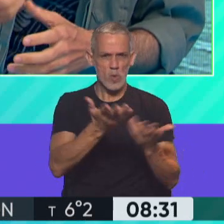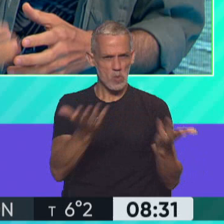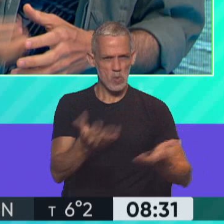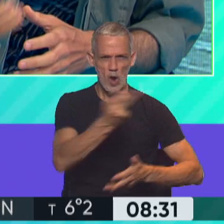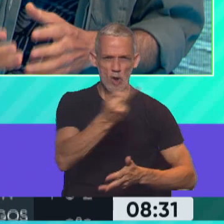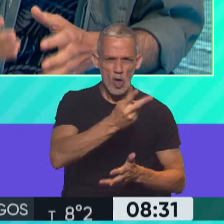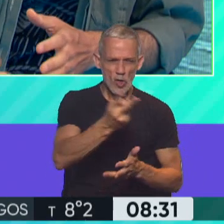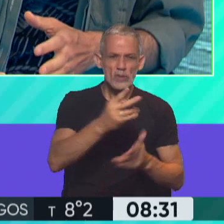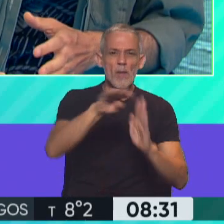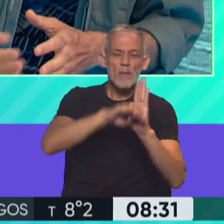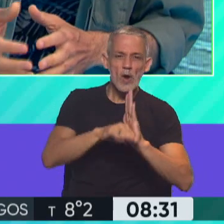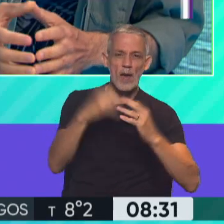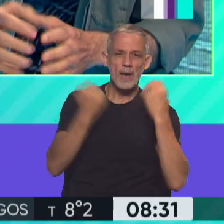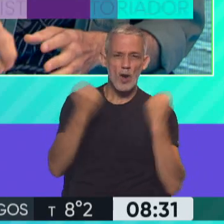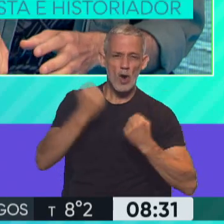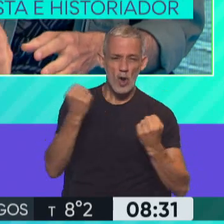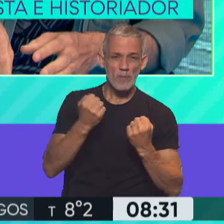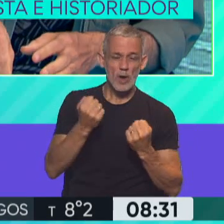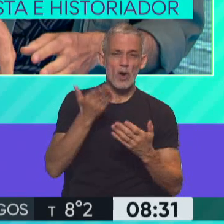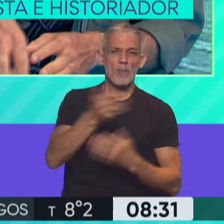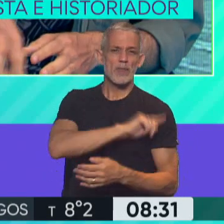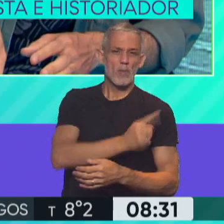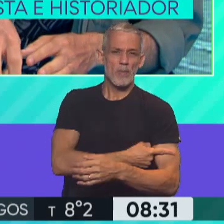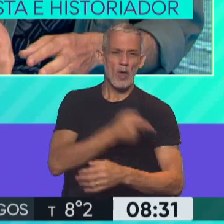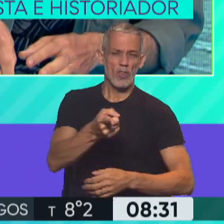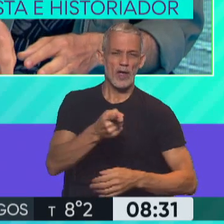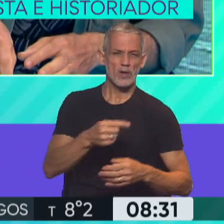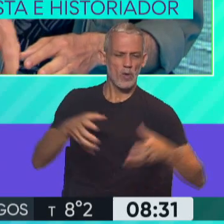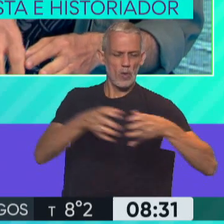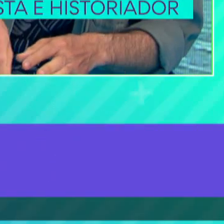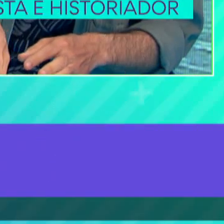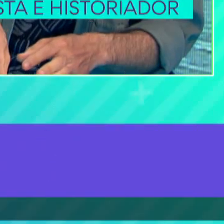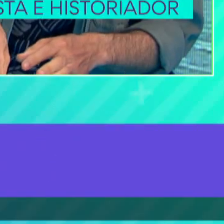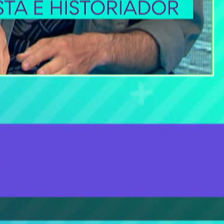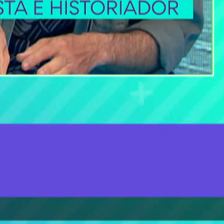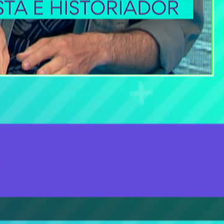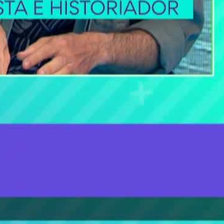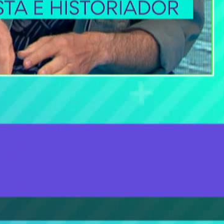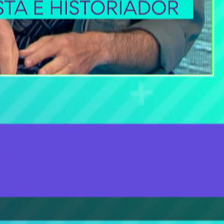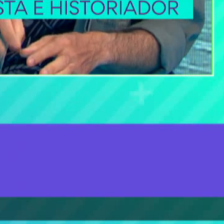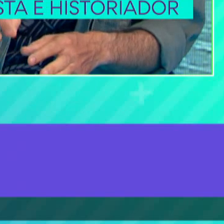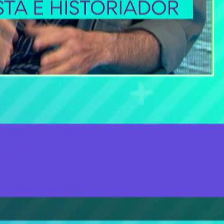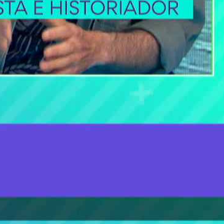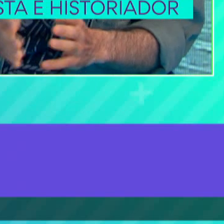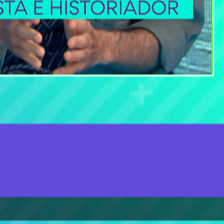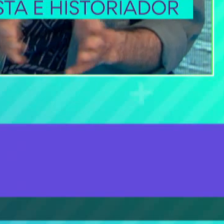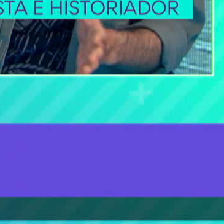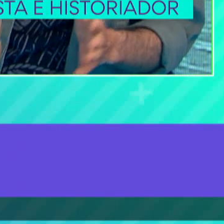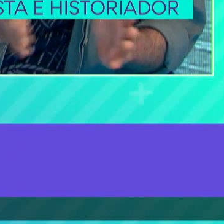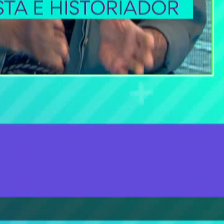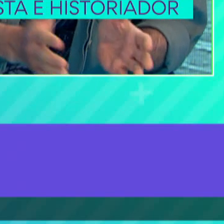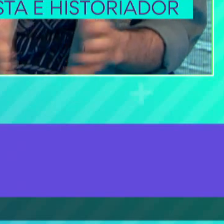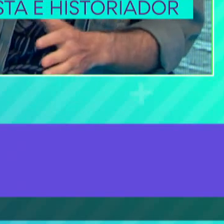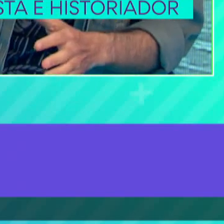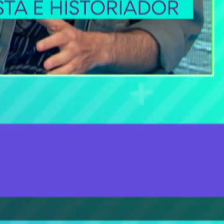llegaron a cabo el programa económico que demanda el poder, la élite económica del país, el poder concentrado, y lo lograron